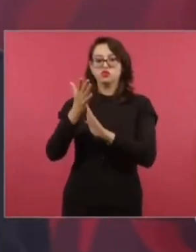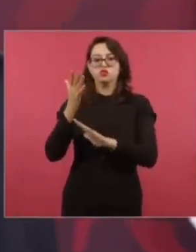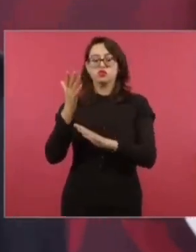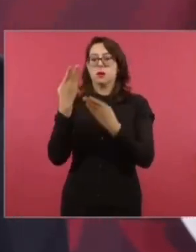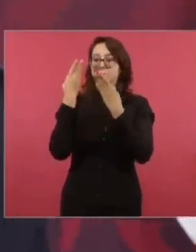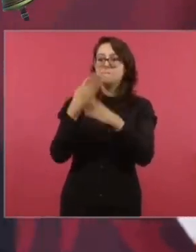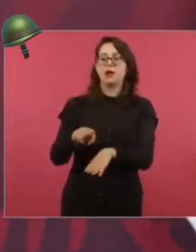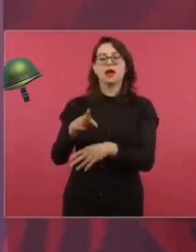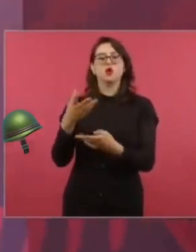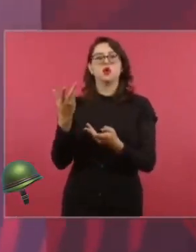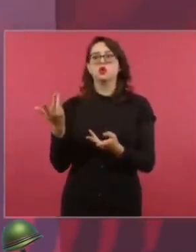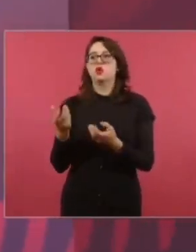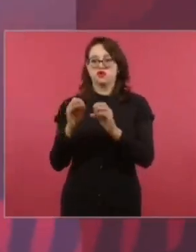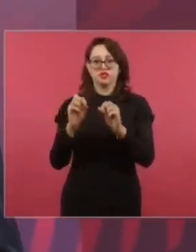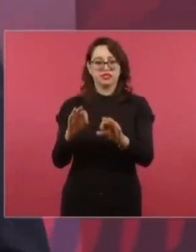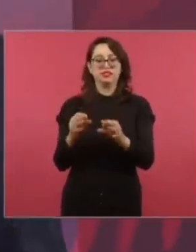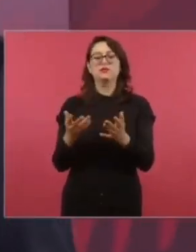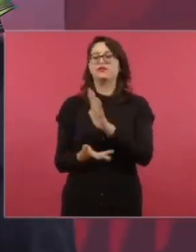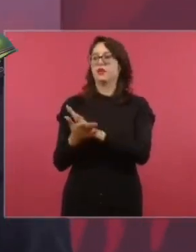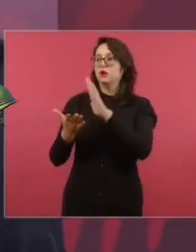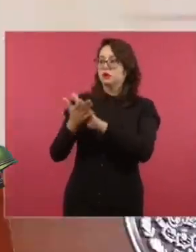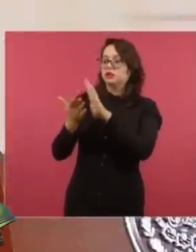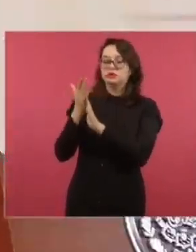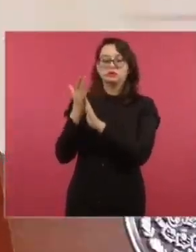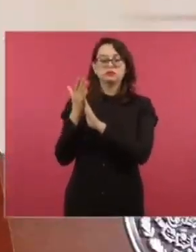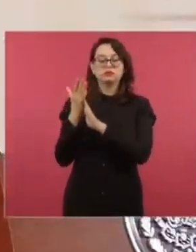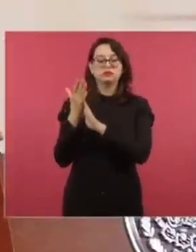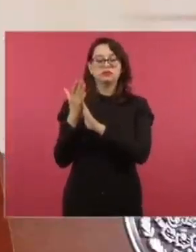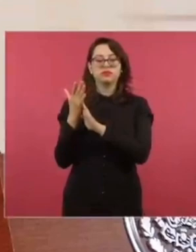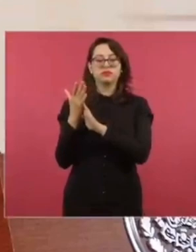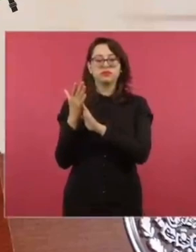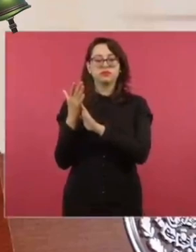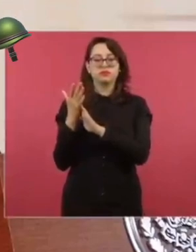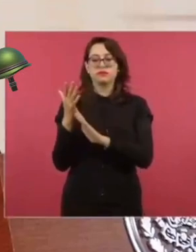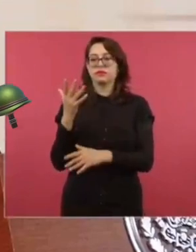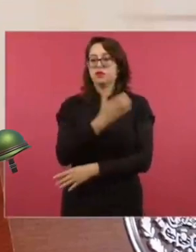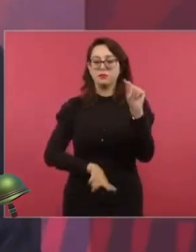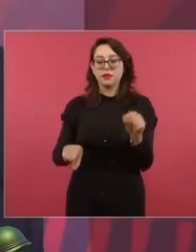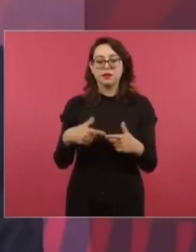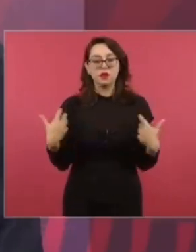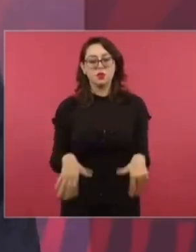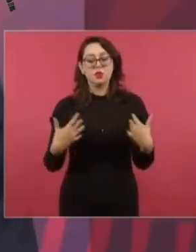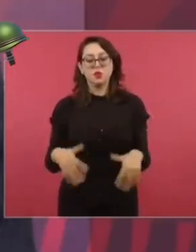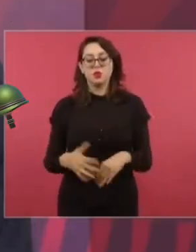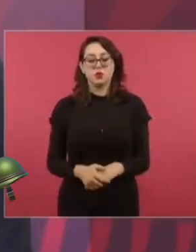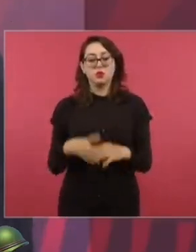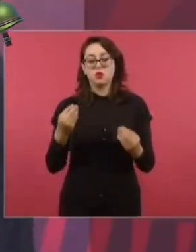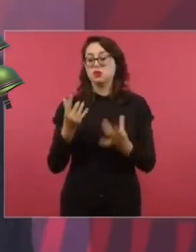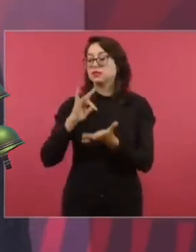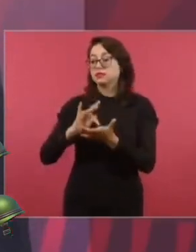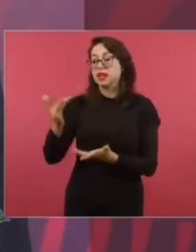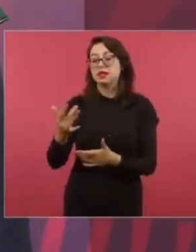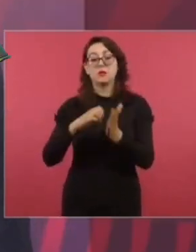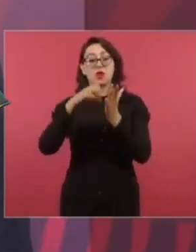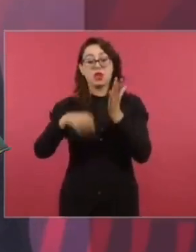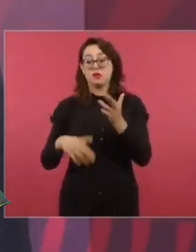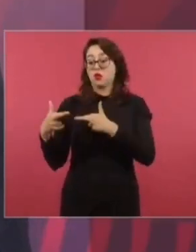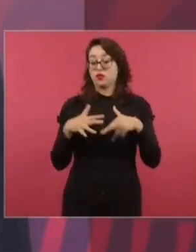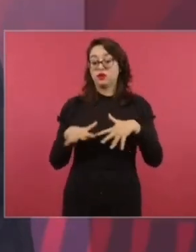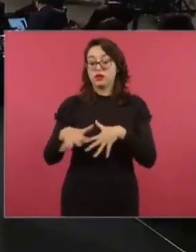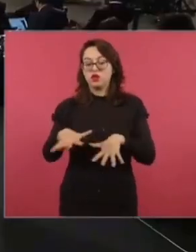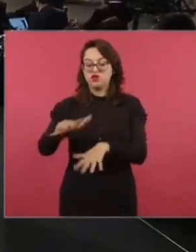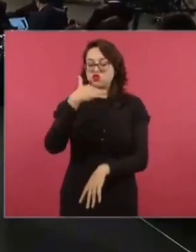la construcción de sucursales para el banco de bienestar en la construcción de distritos de riego para el desazolve de ríos